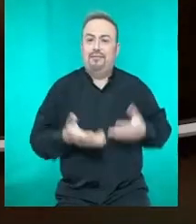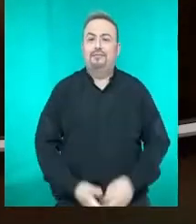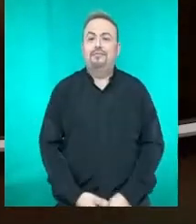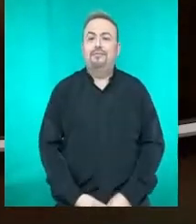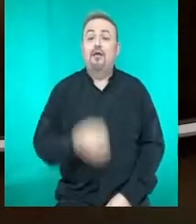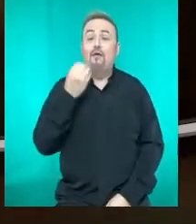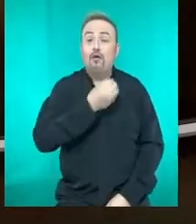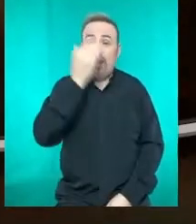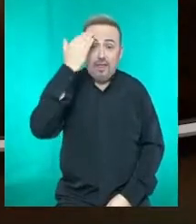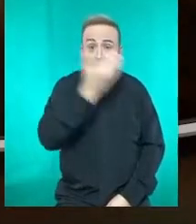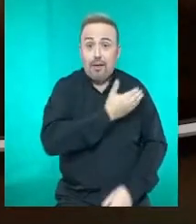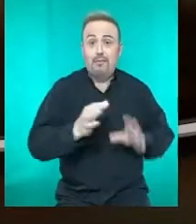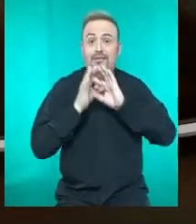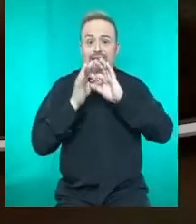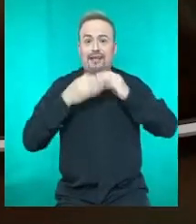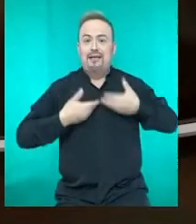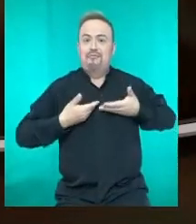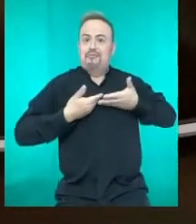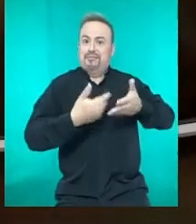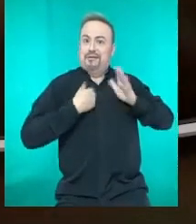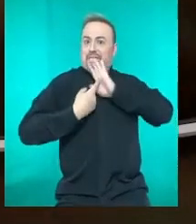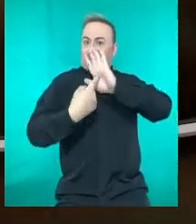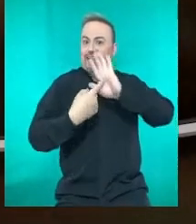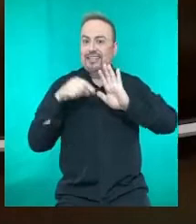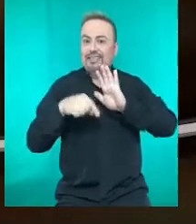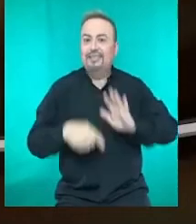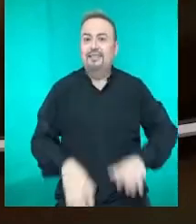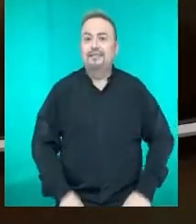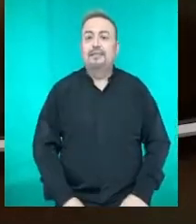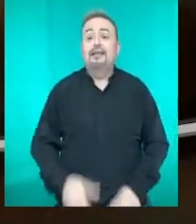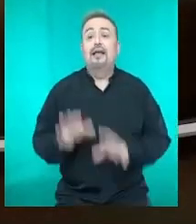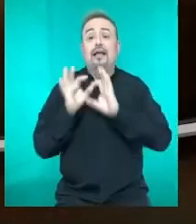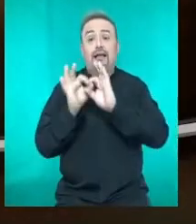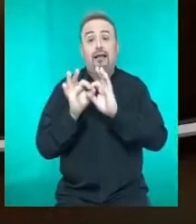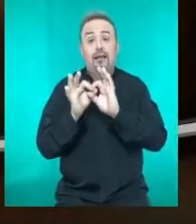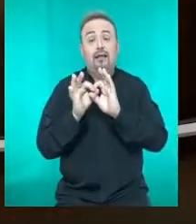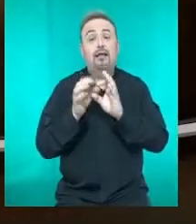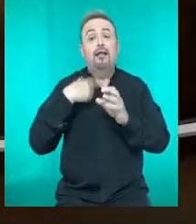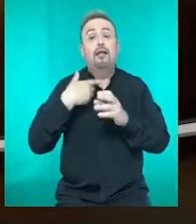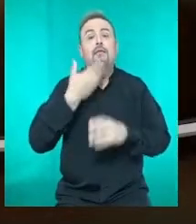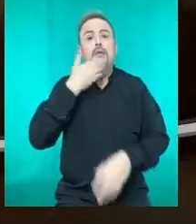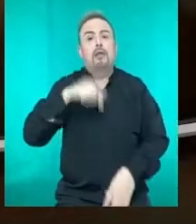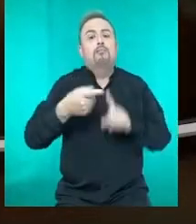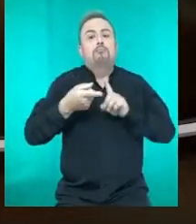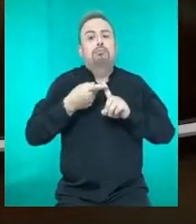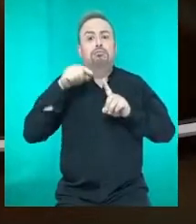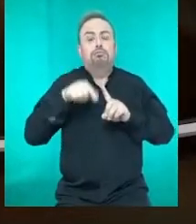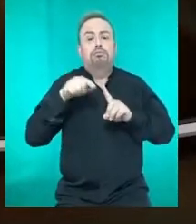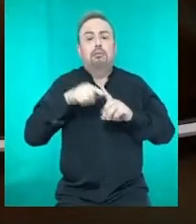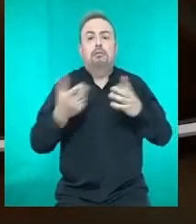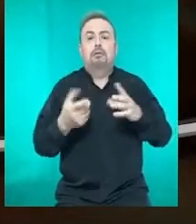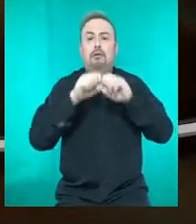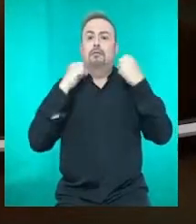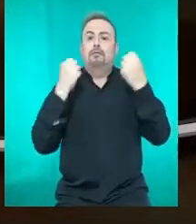Buenos días, muchas gracias por la presentación, Alejandro, y agradecido también de la invitación a poder participar en